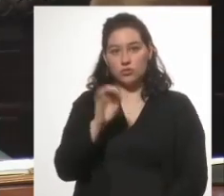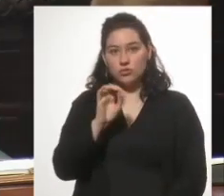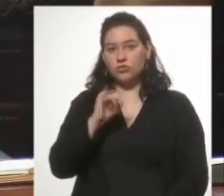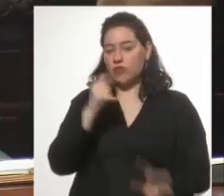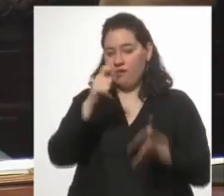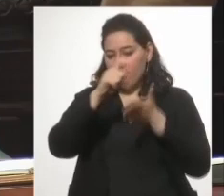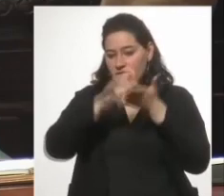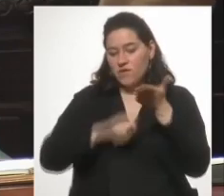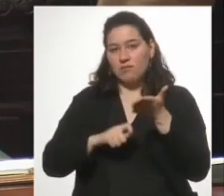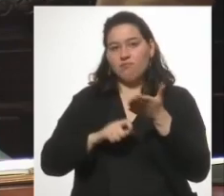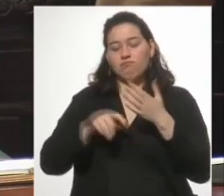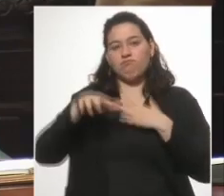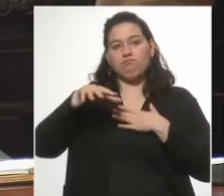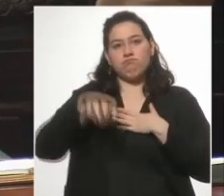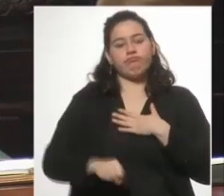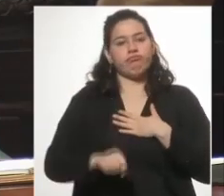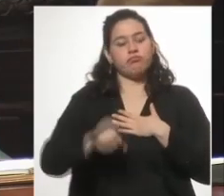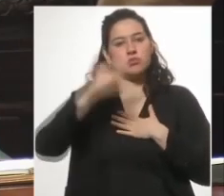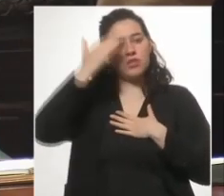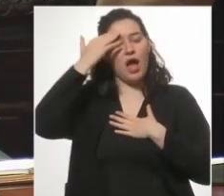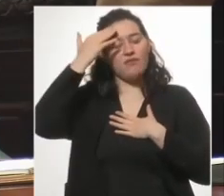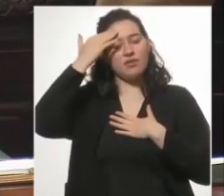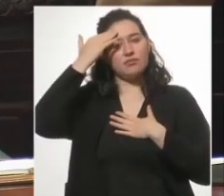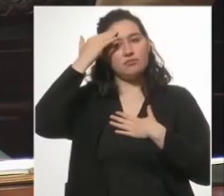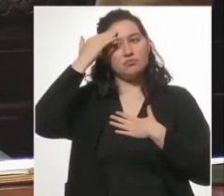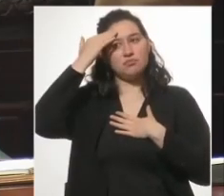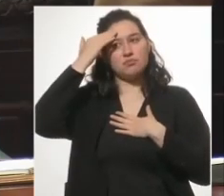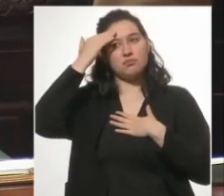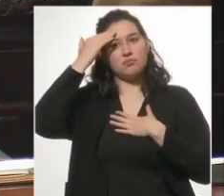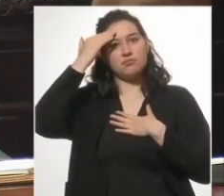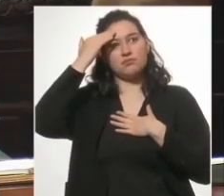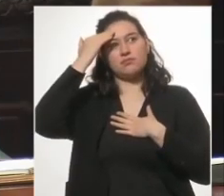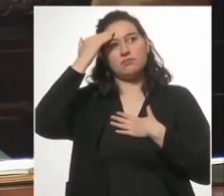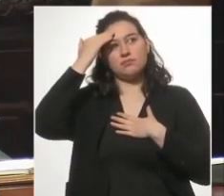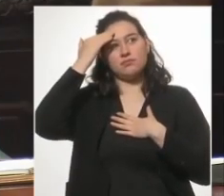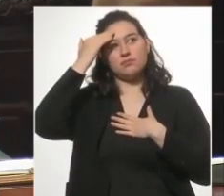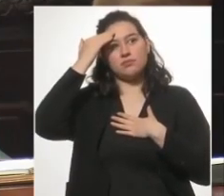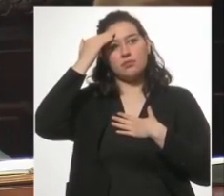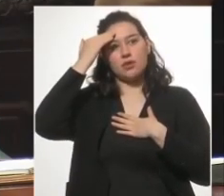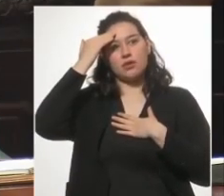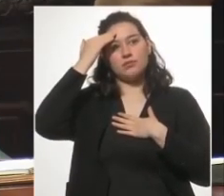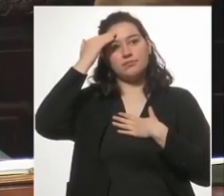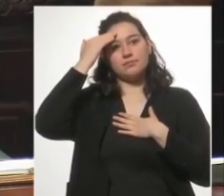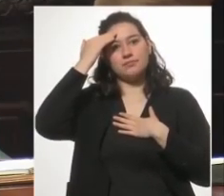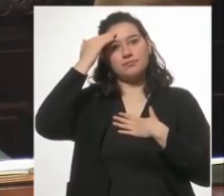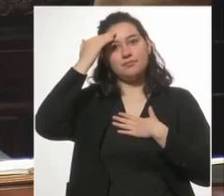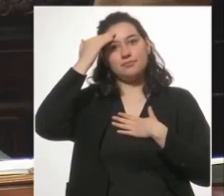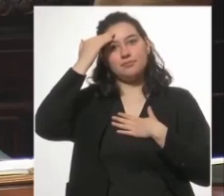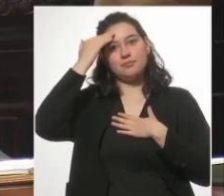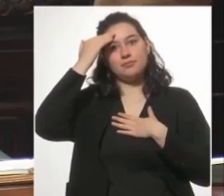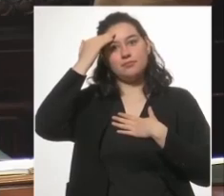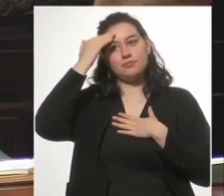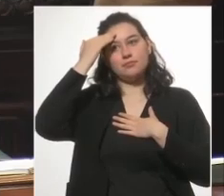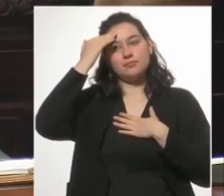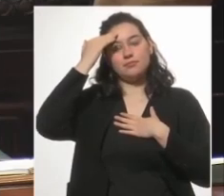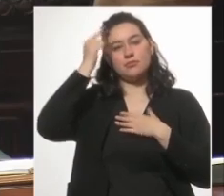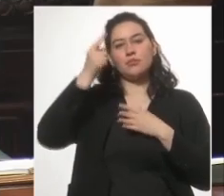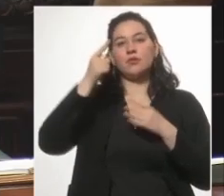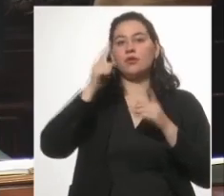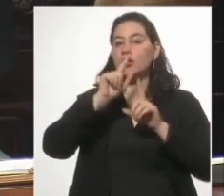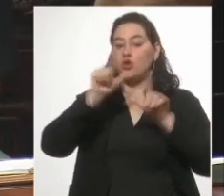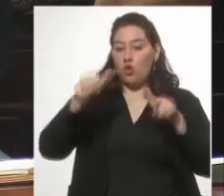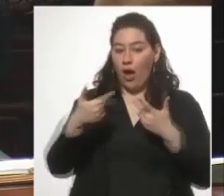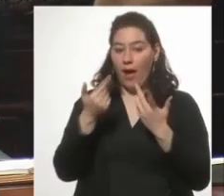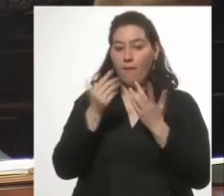firme convicción de que de no haber habido esa publicación, hubieran